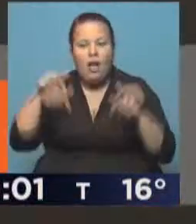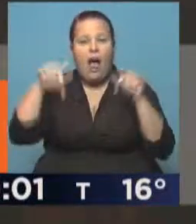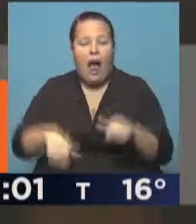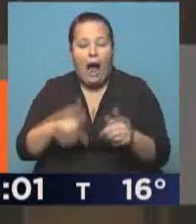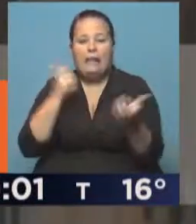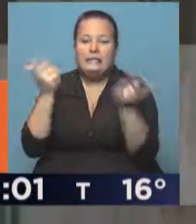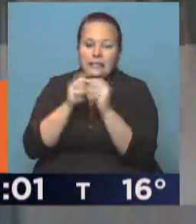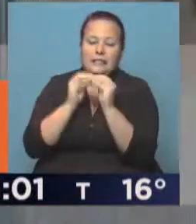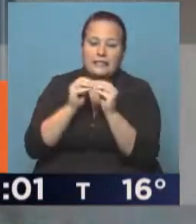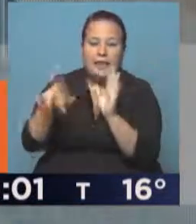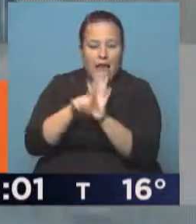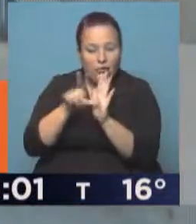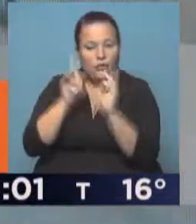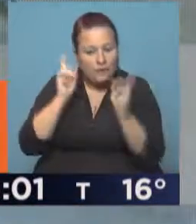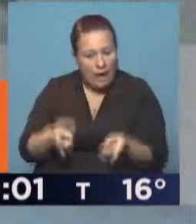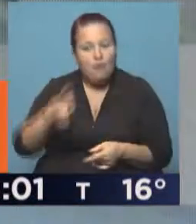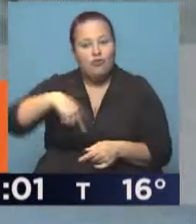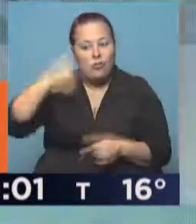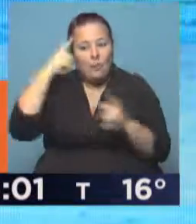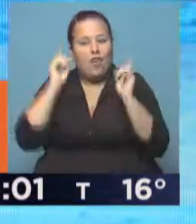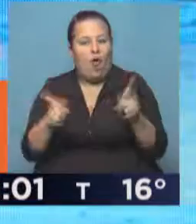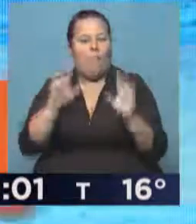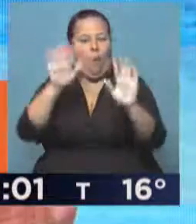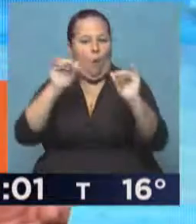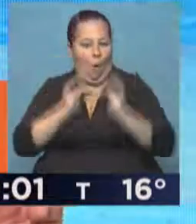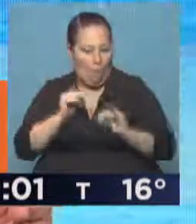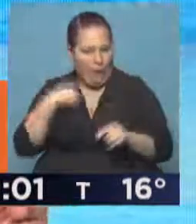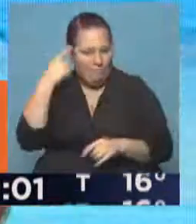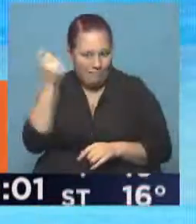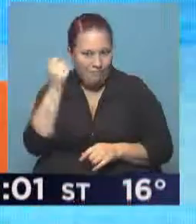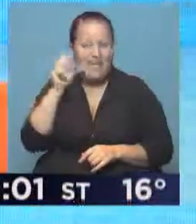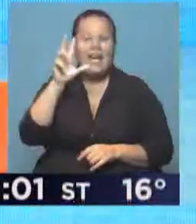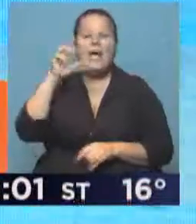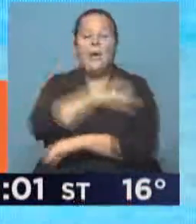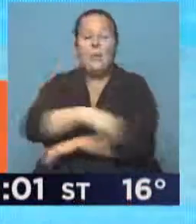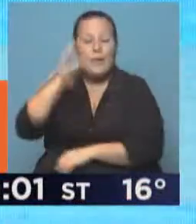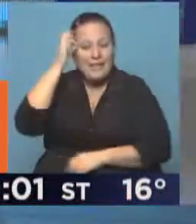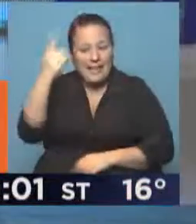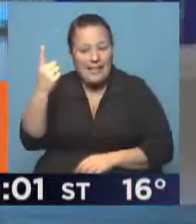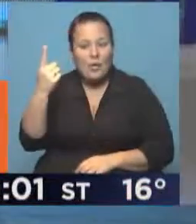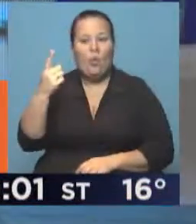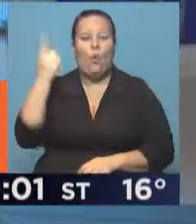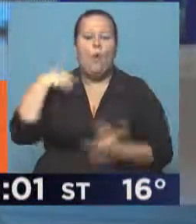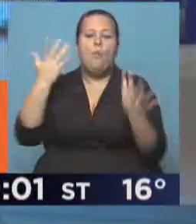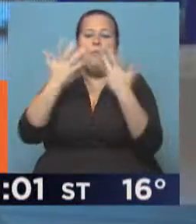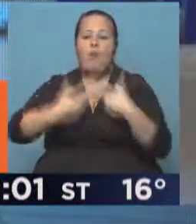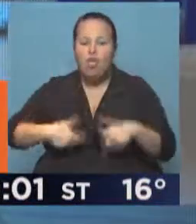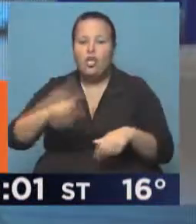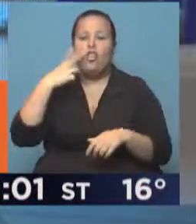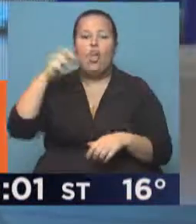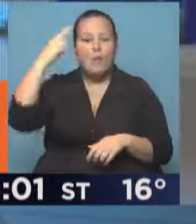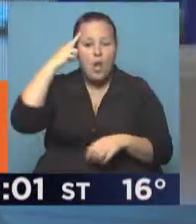están tratando en la legislatura también nosotros aspiramos a eso la 31 que fue tratado un proyecto del